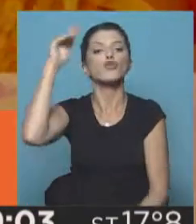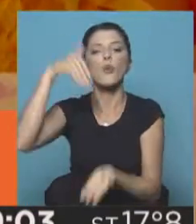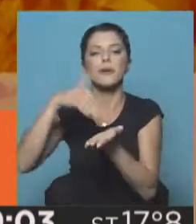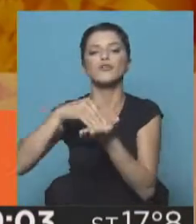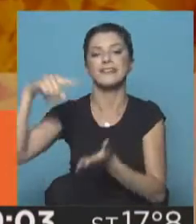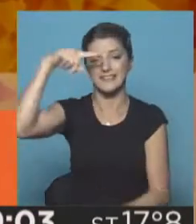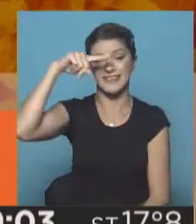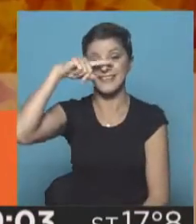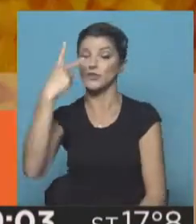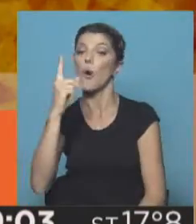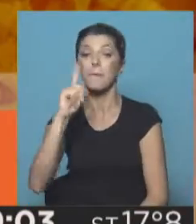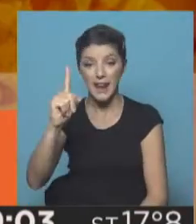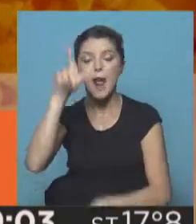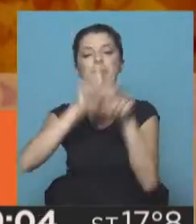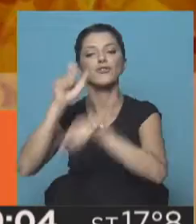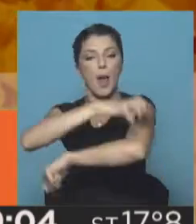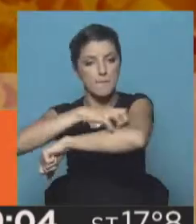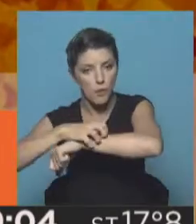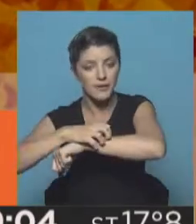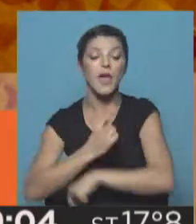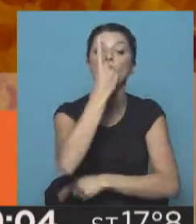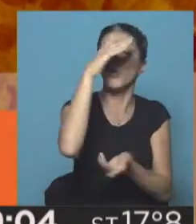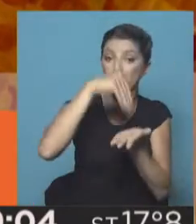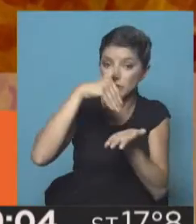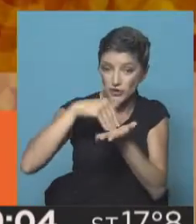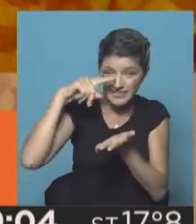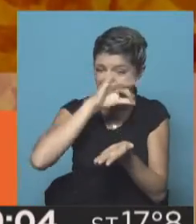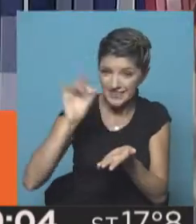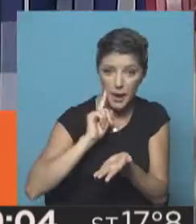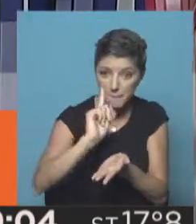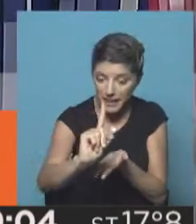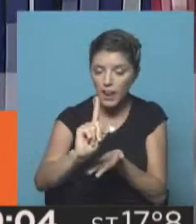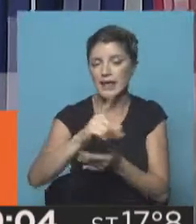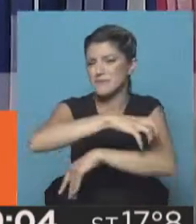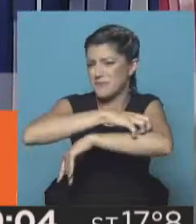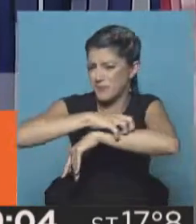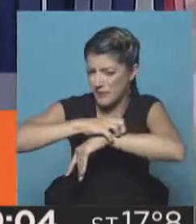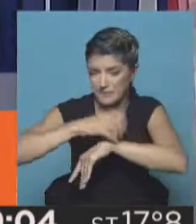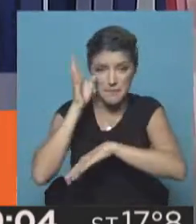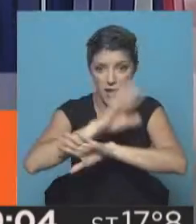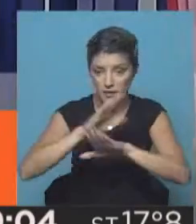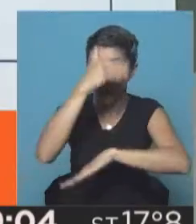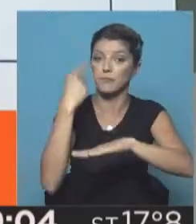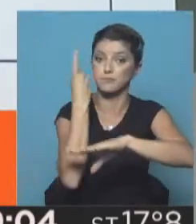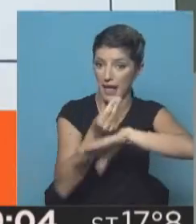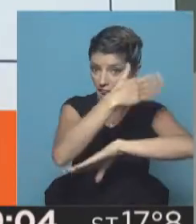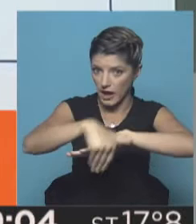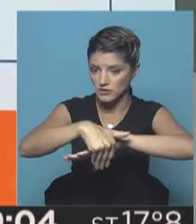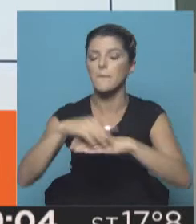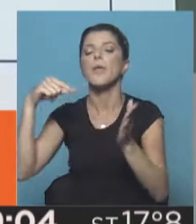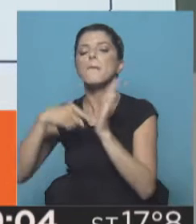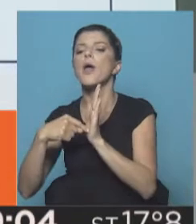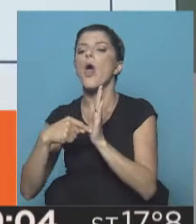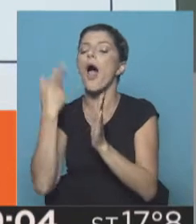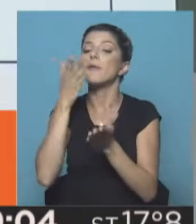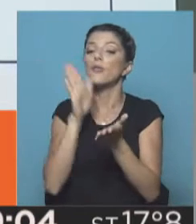8.772.000 personas pobres y 1.700.000 indigentes. Pero al caracterizar a la población por edad, estas cifras